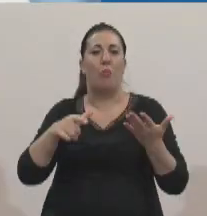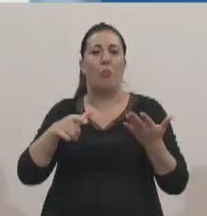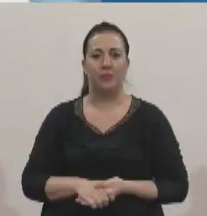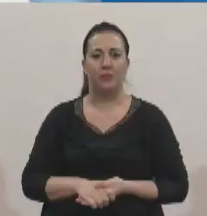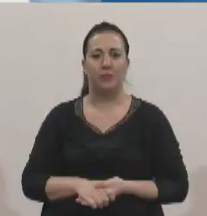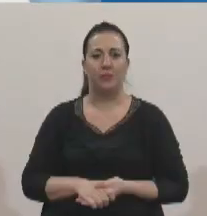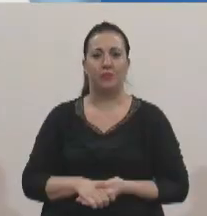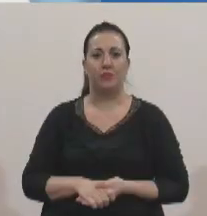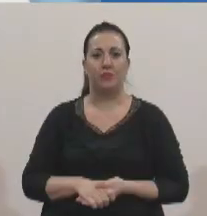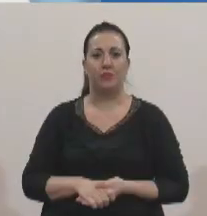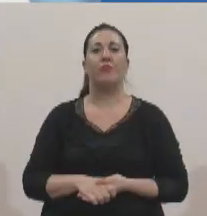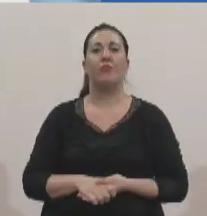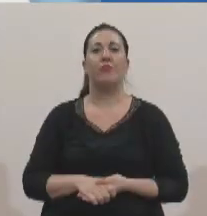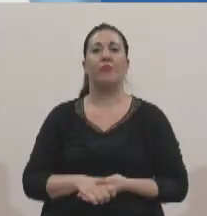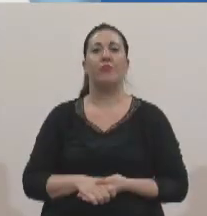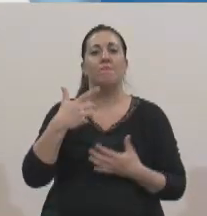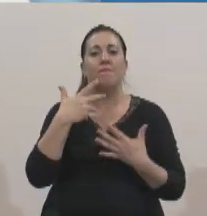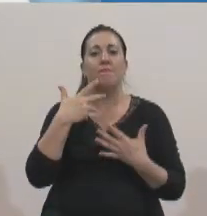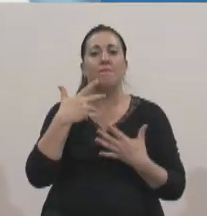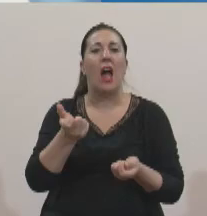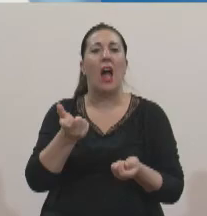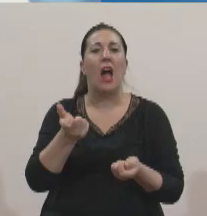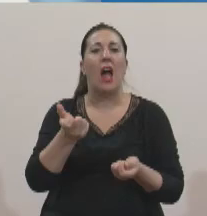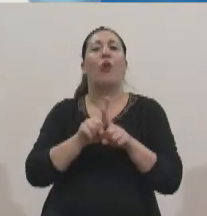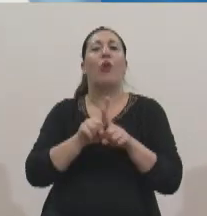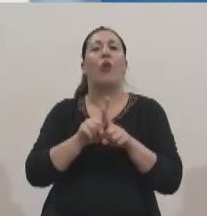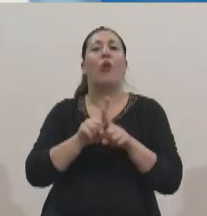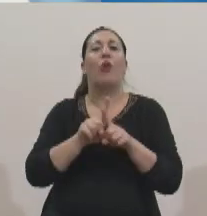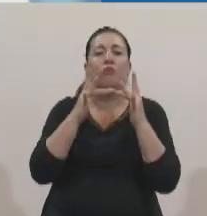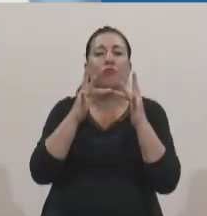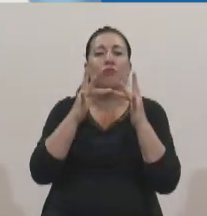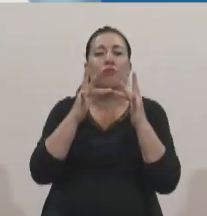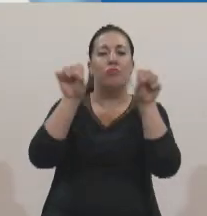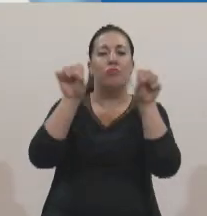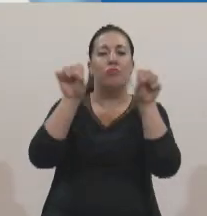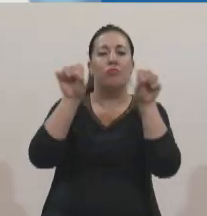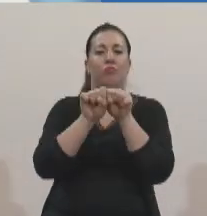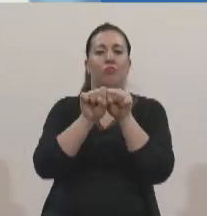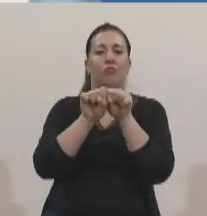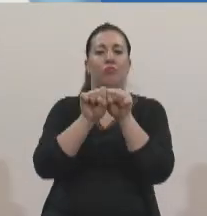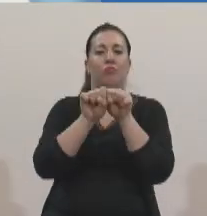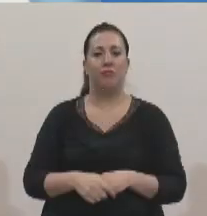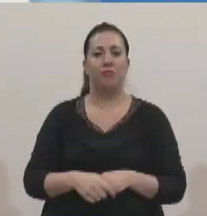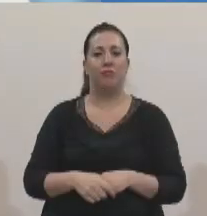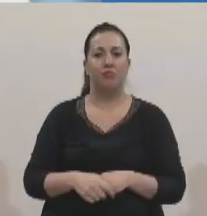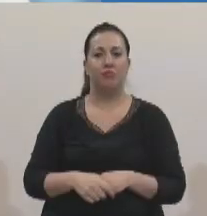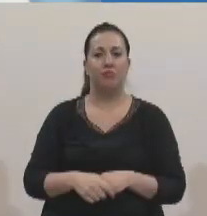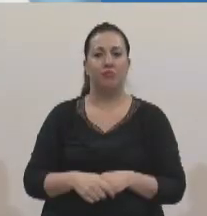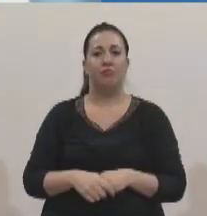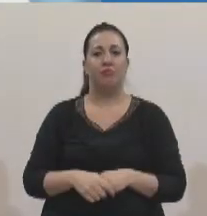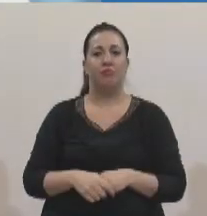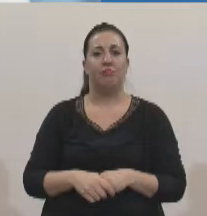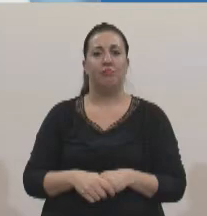urbanos, acercando el desarrollo y la conectividad, la innovación a los confines del territorio de nuestro